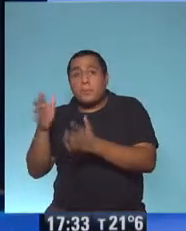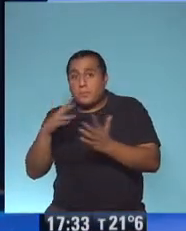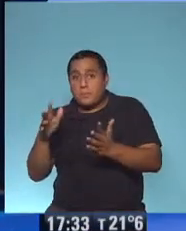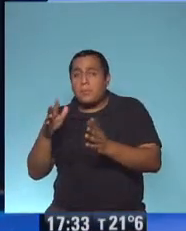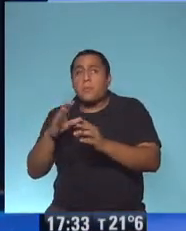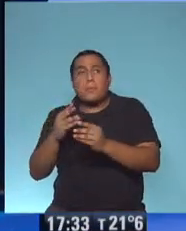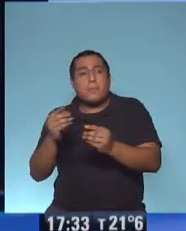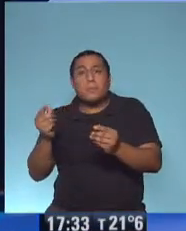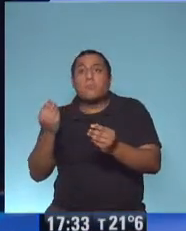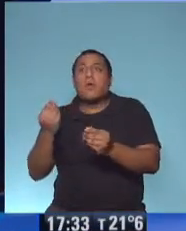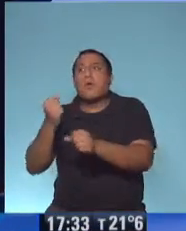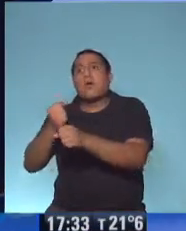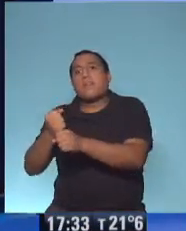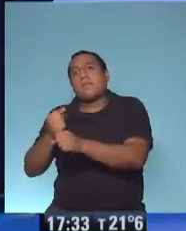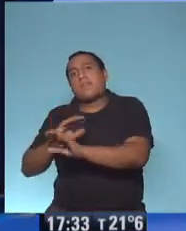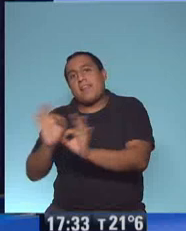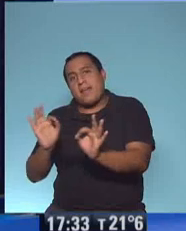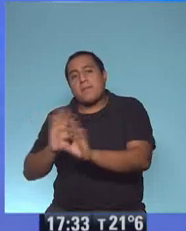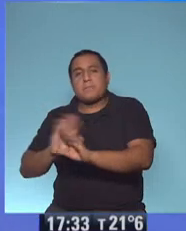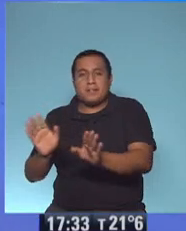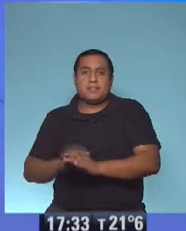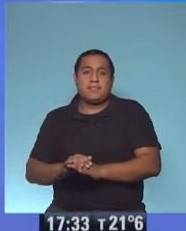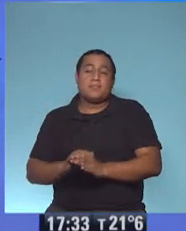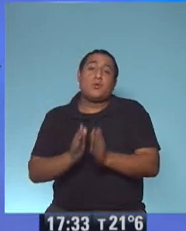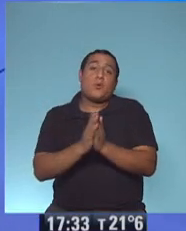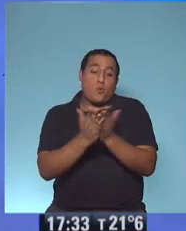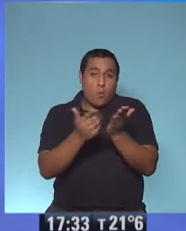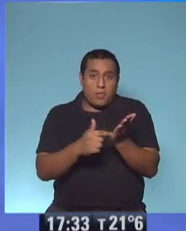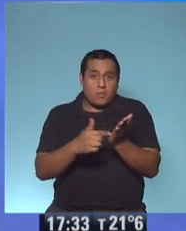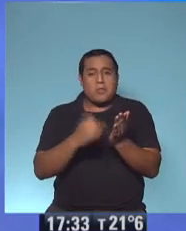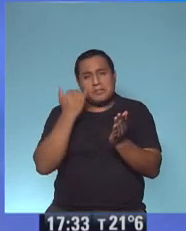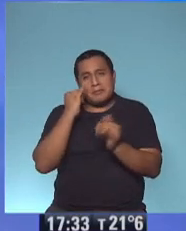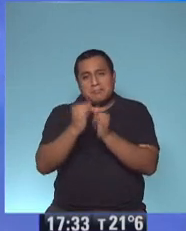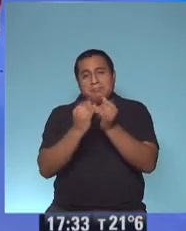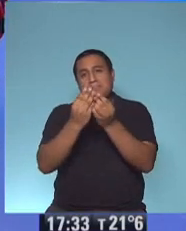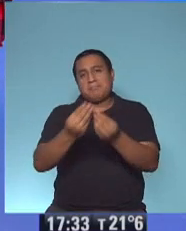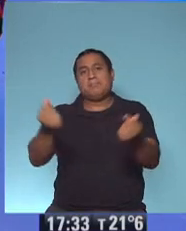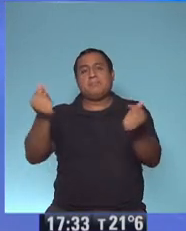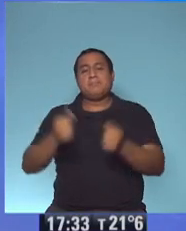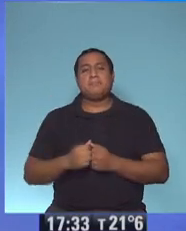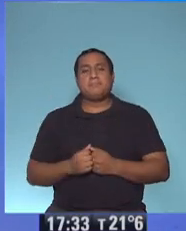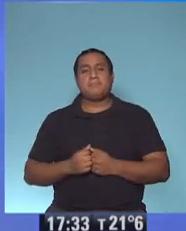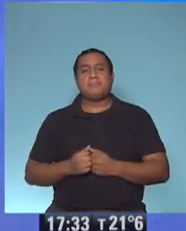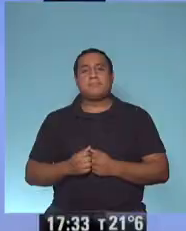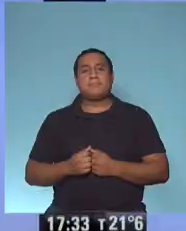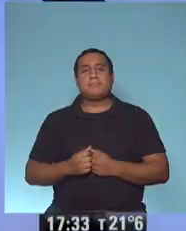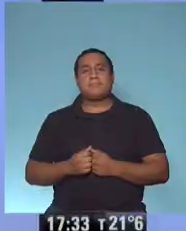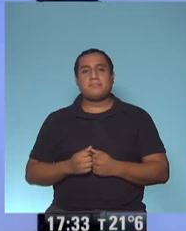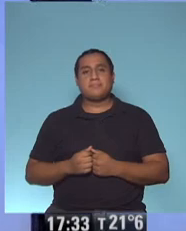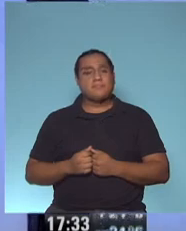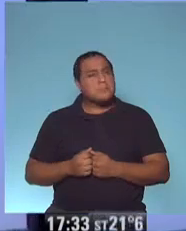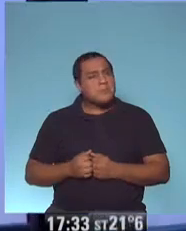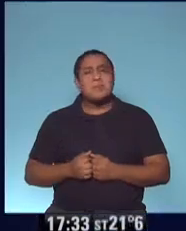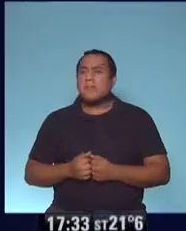trabajan. Y colorín colorado, esta historia se ha acabado. Oh. ¡Ay!